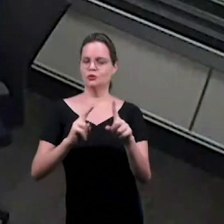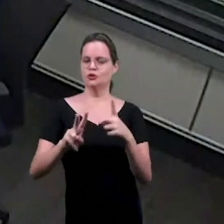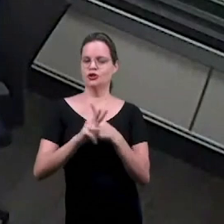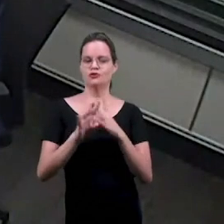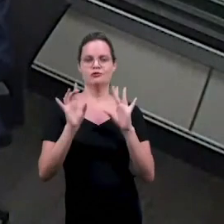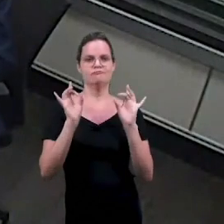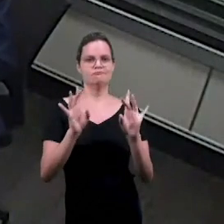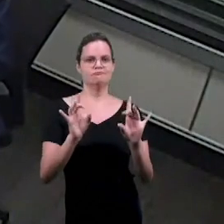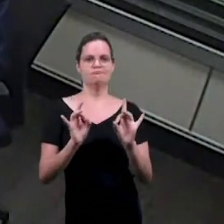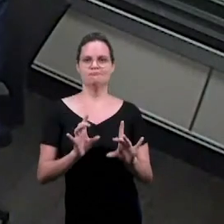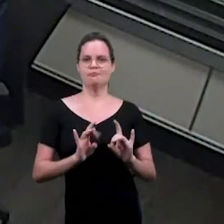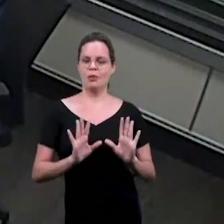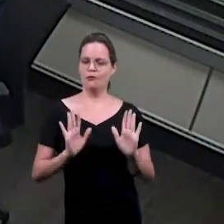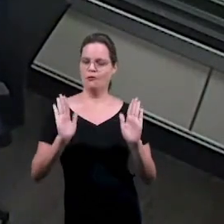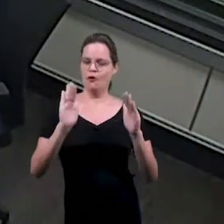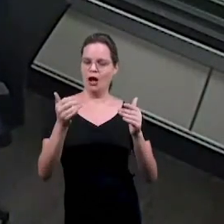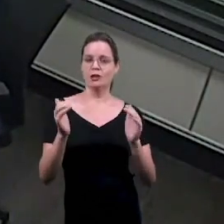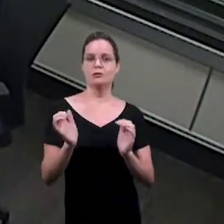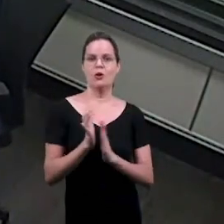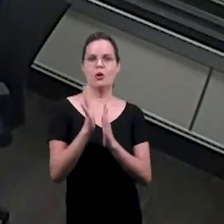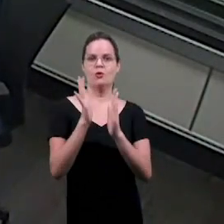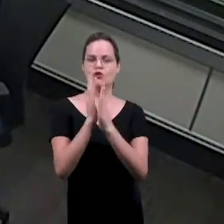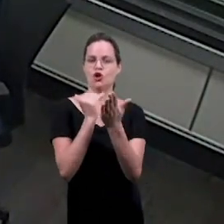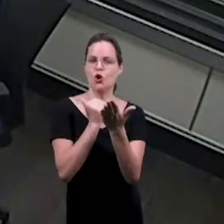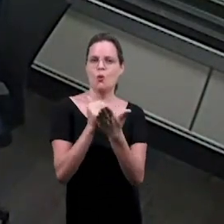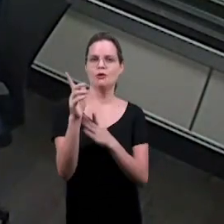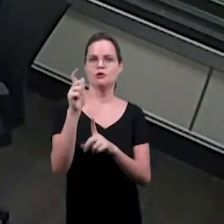un programa en vivo y una vigilia especial